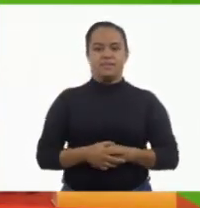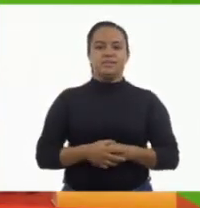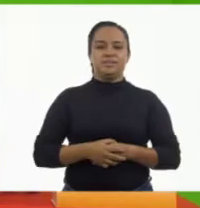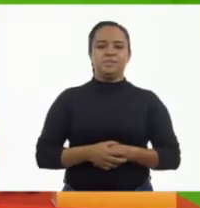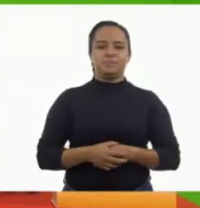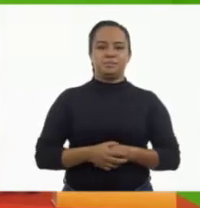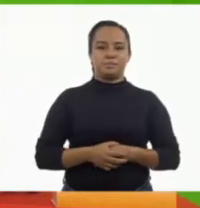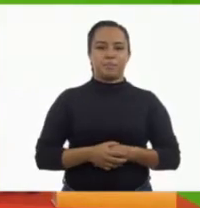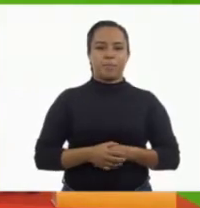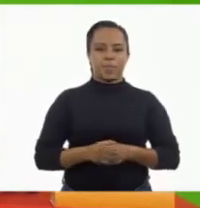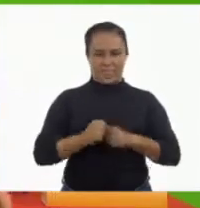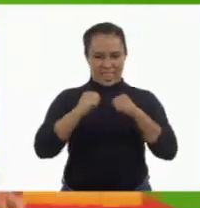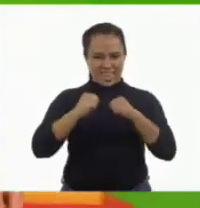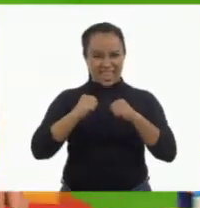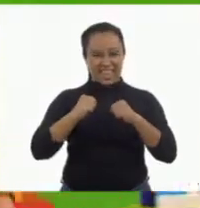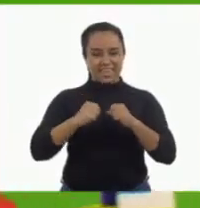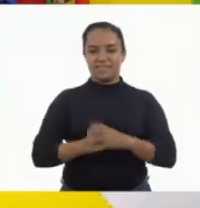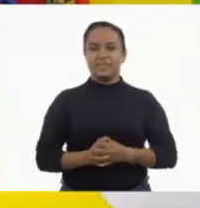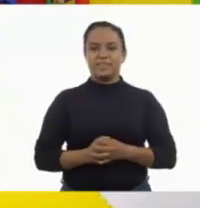dejó.